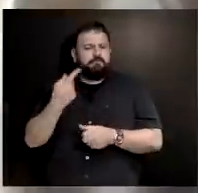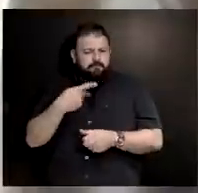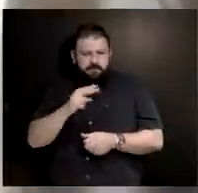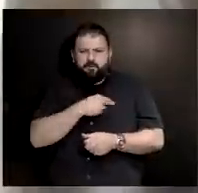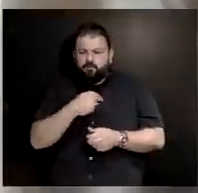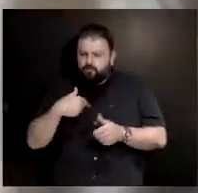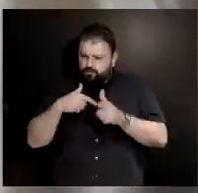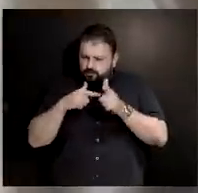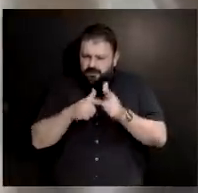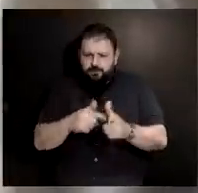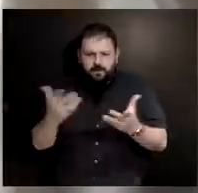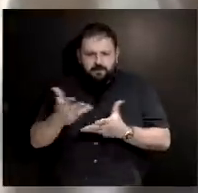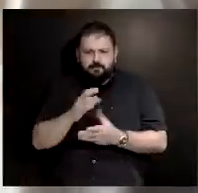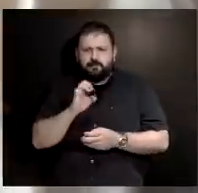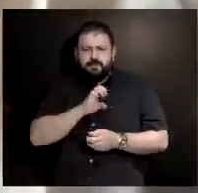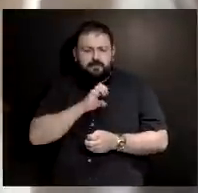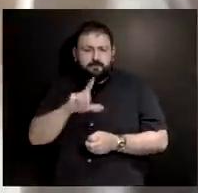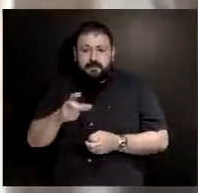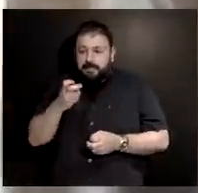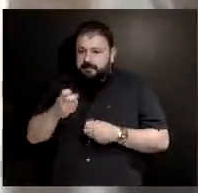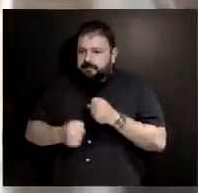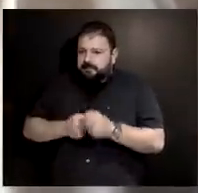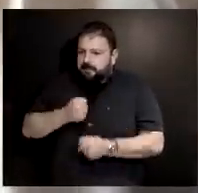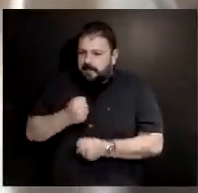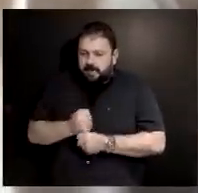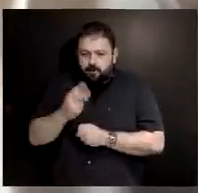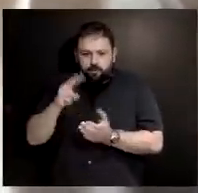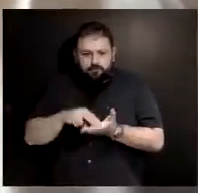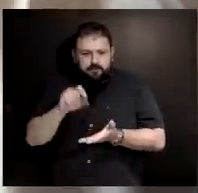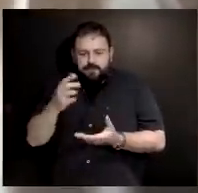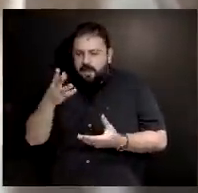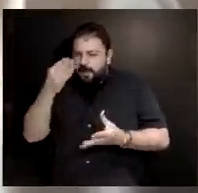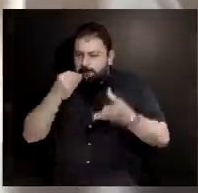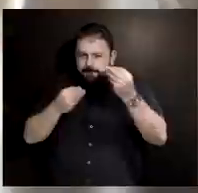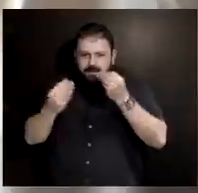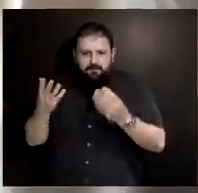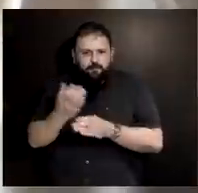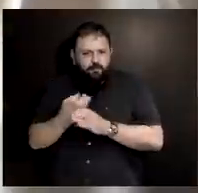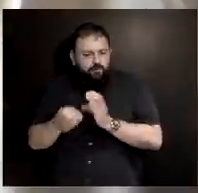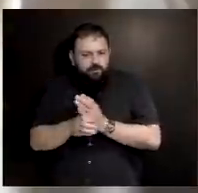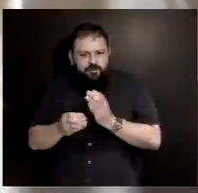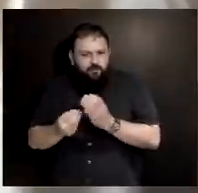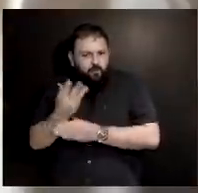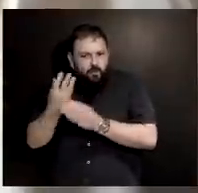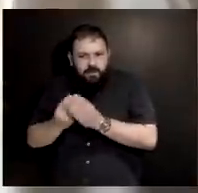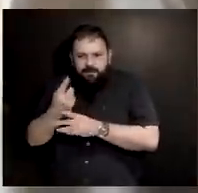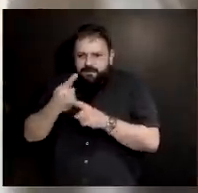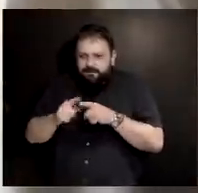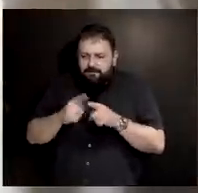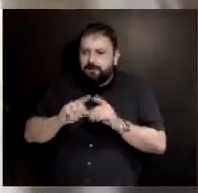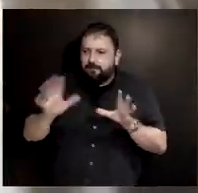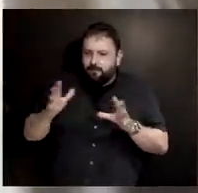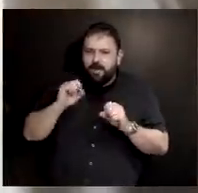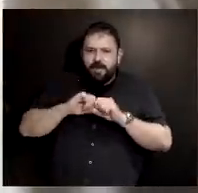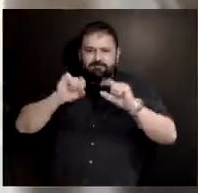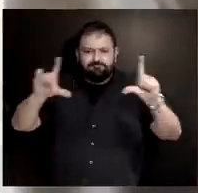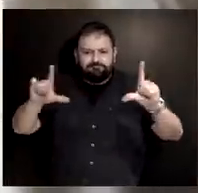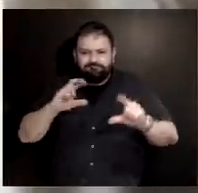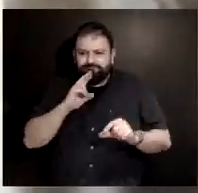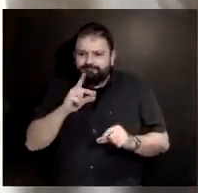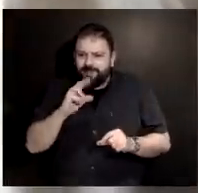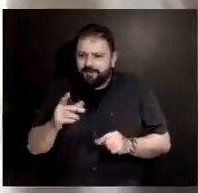ser muy especial. Este año aprendimos muchísimo de cómo hacer cada vez las transmisiones mejor, pues mejor,